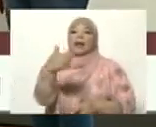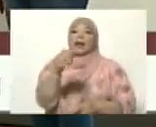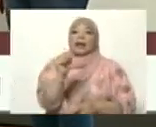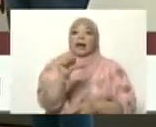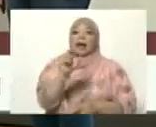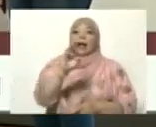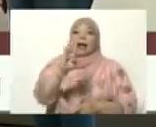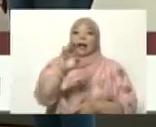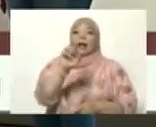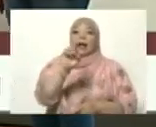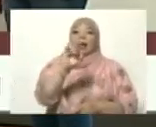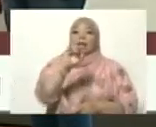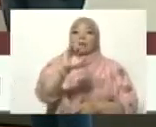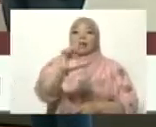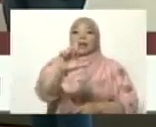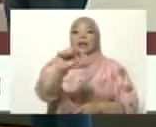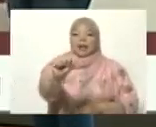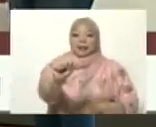En realidad